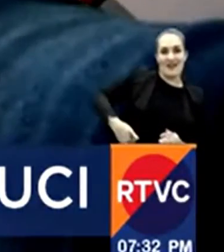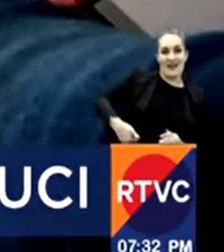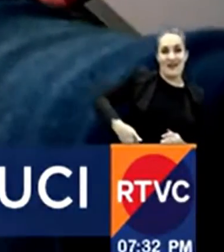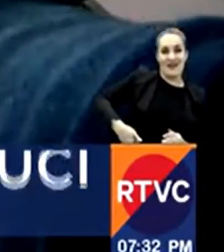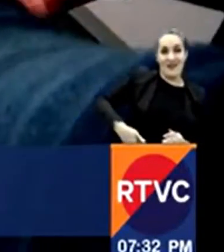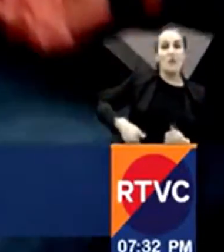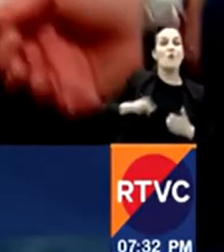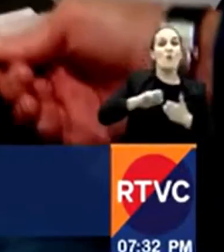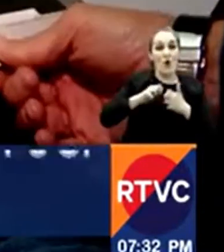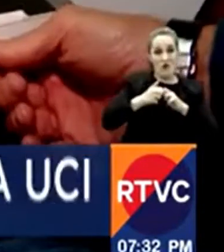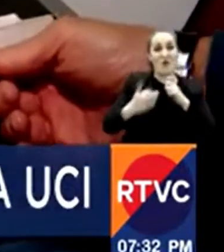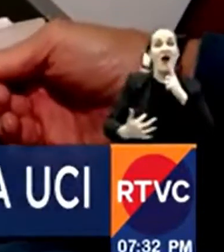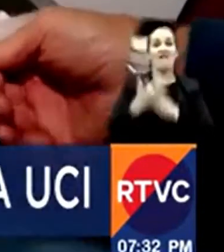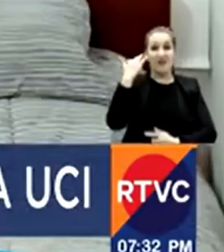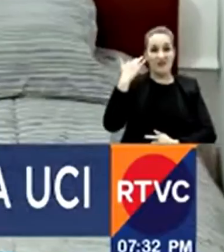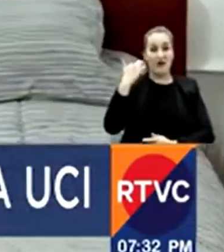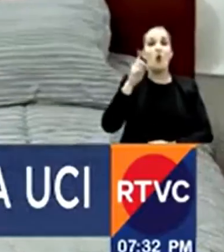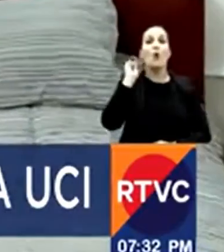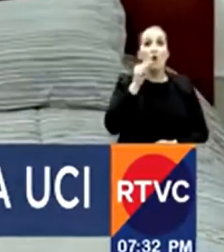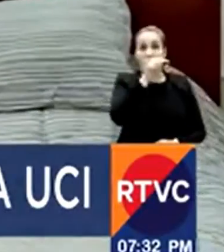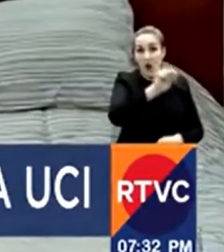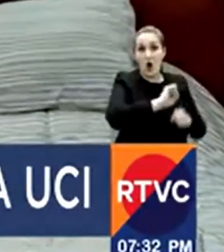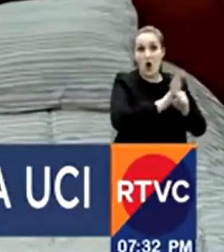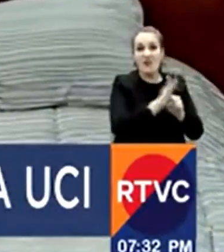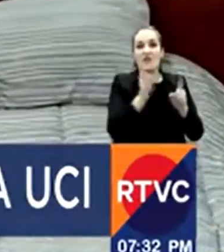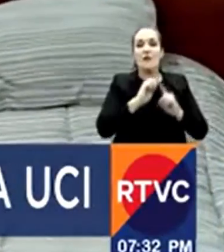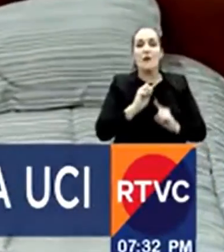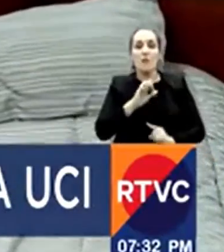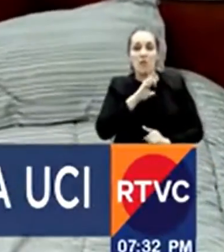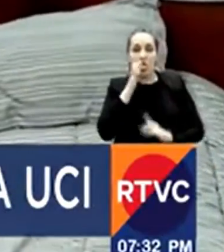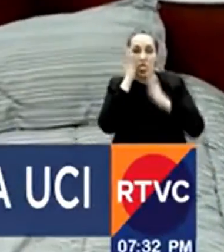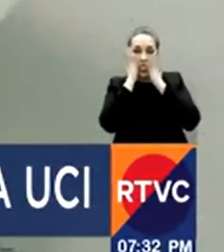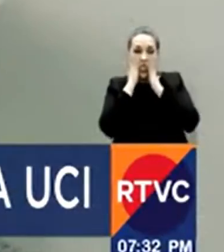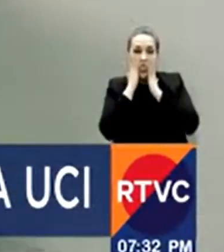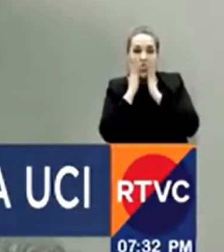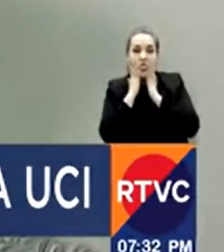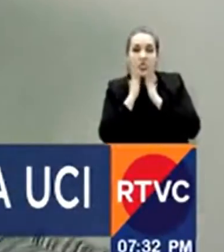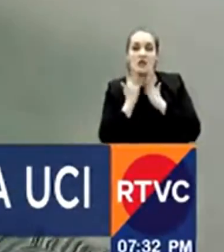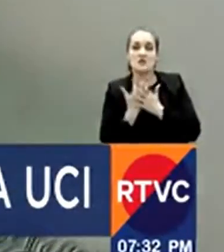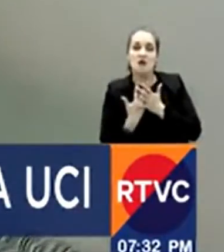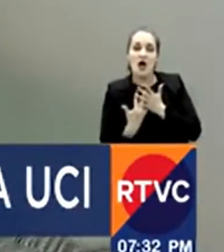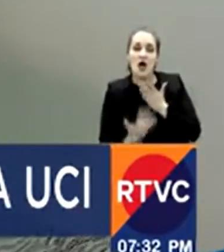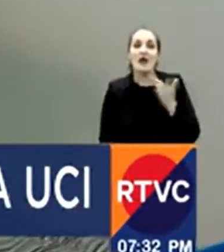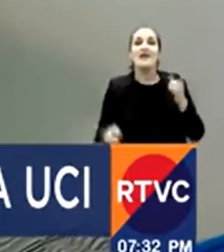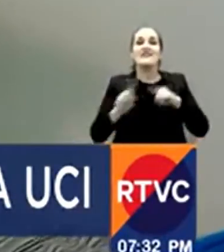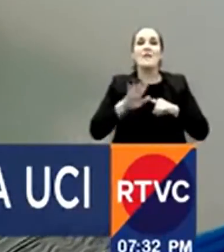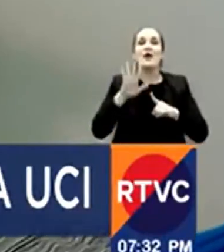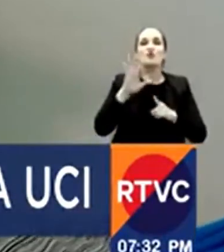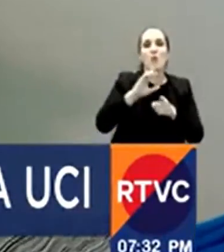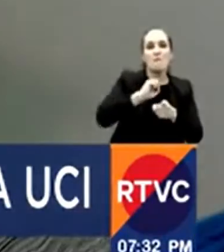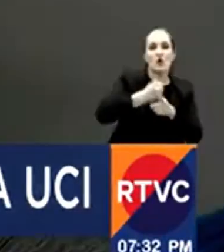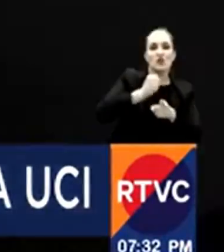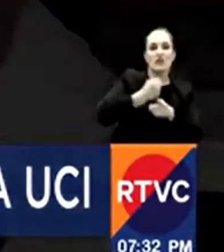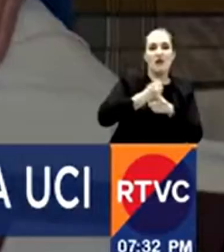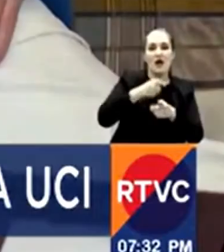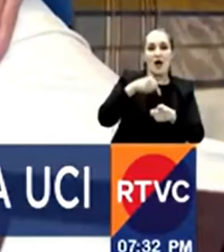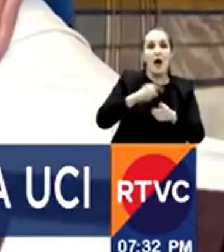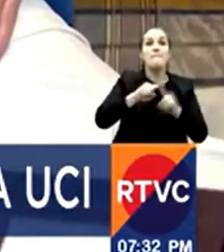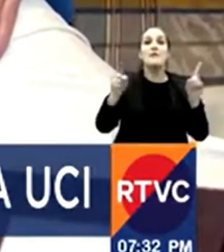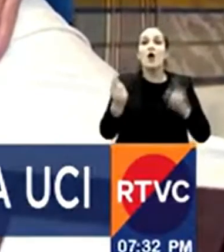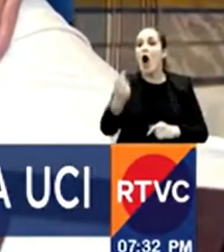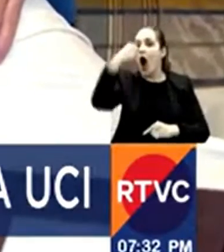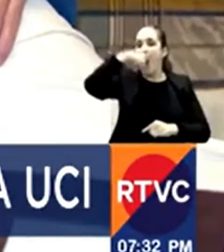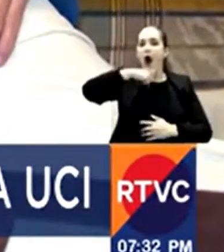quedó grado 5. A mí me dio anemia y también me dio hiperplasia prostática, pero a mí sí no me entubaron.